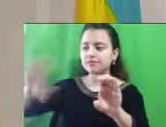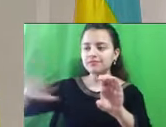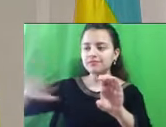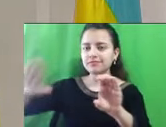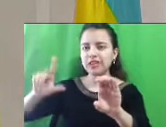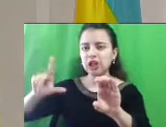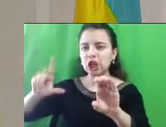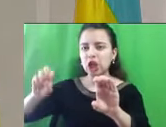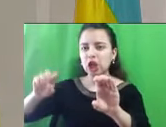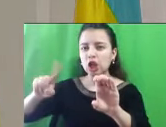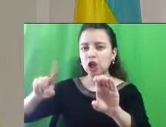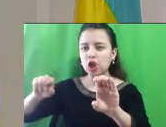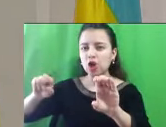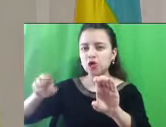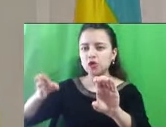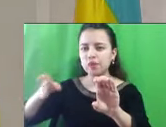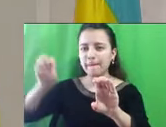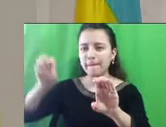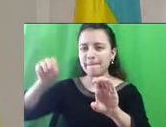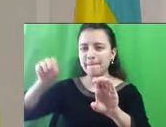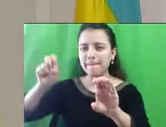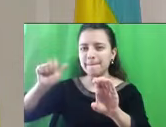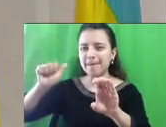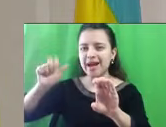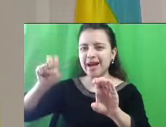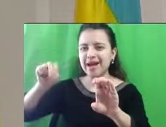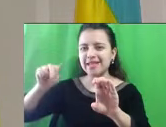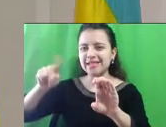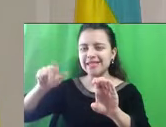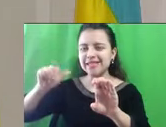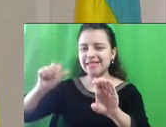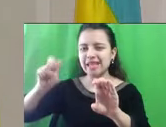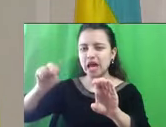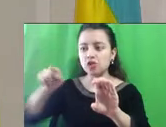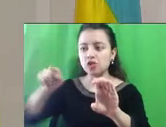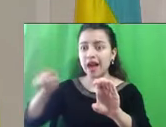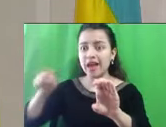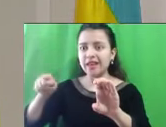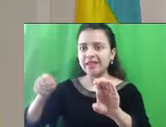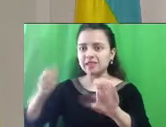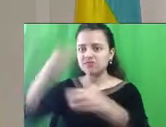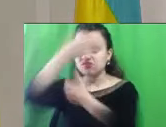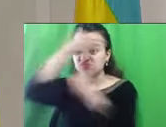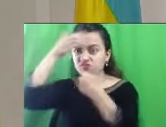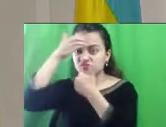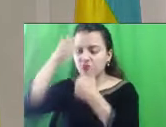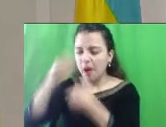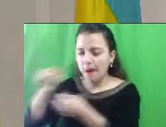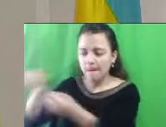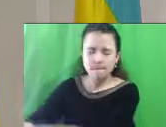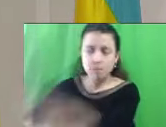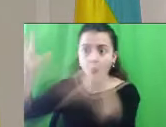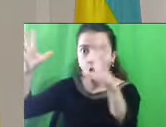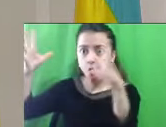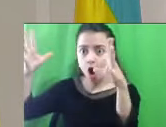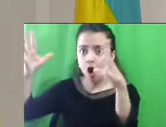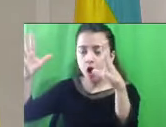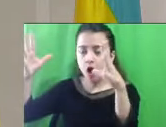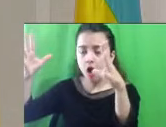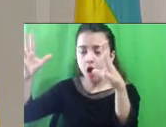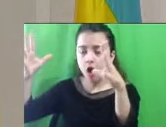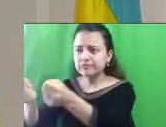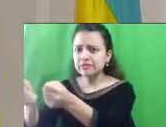de hidrocarburo obligó a tomar unas acciones inmediatas en la medida que se preveía una contaminación de los afluentes